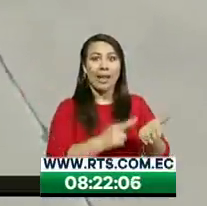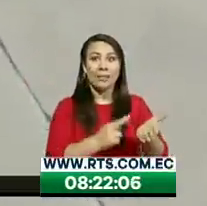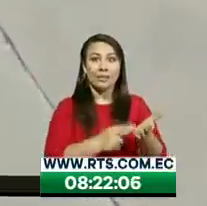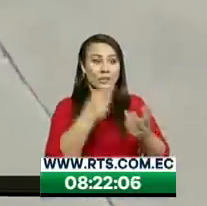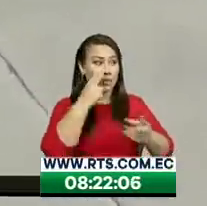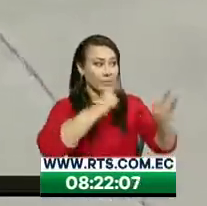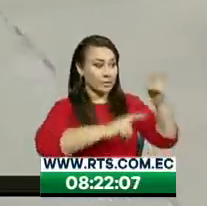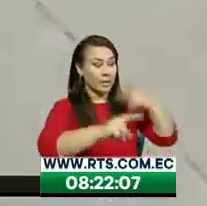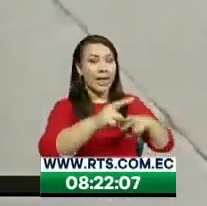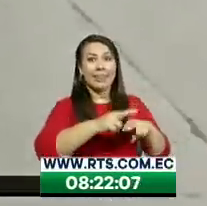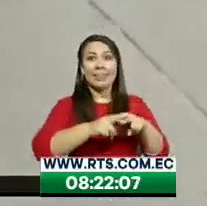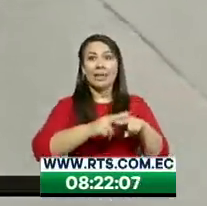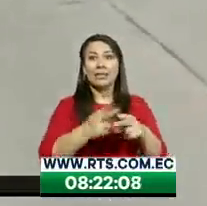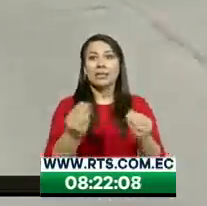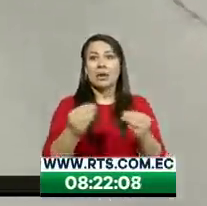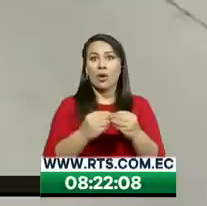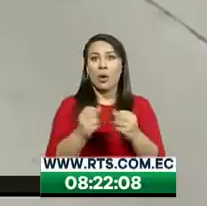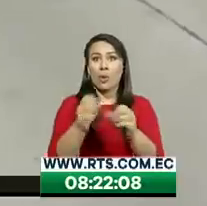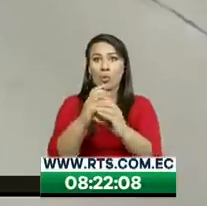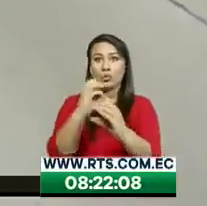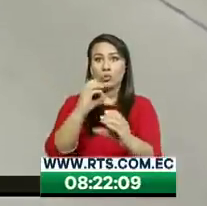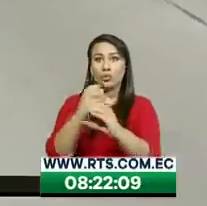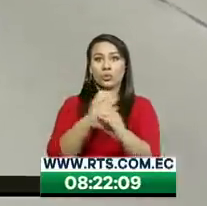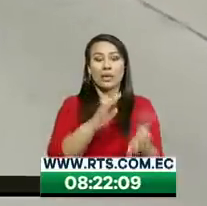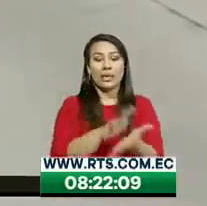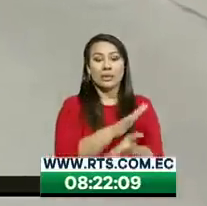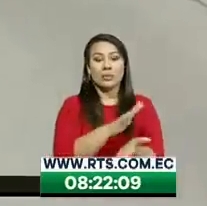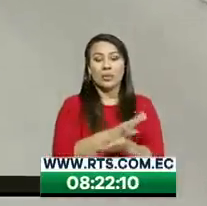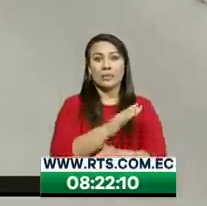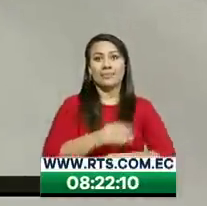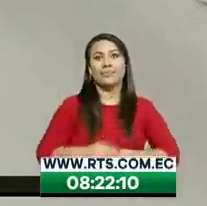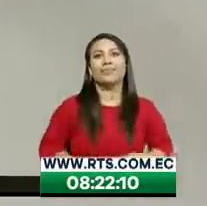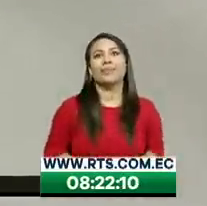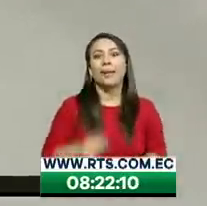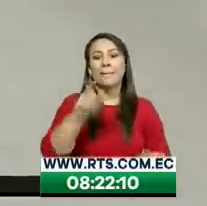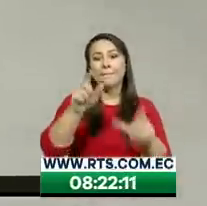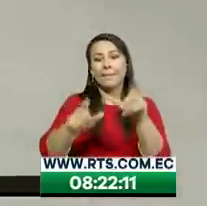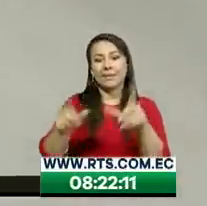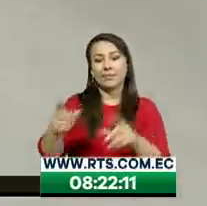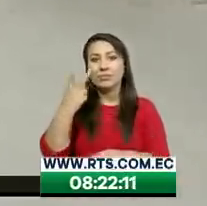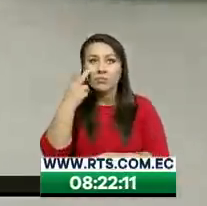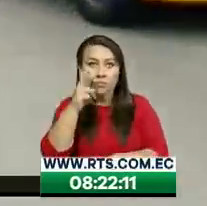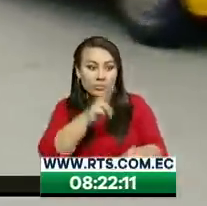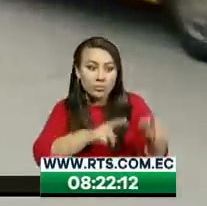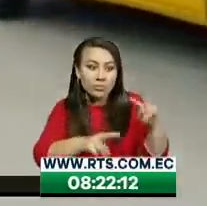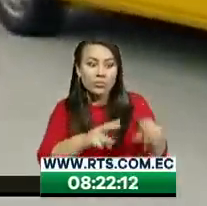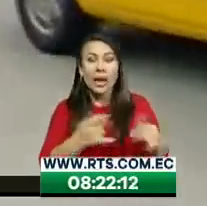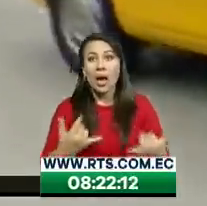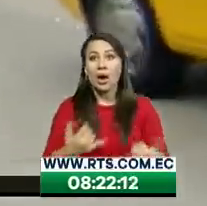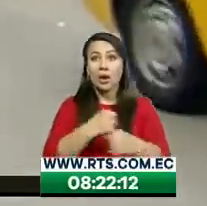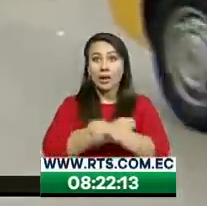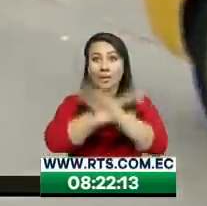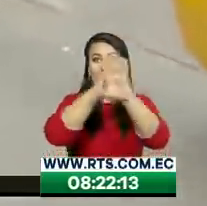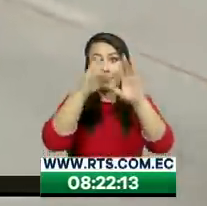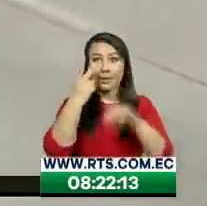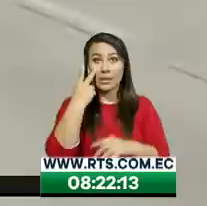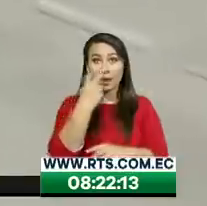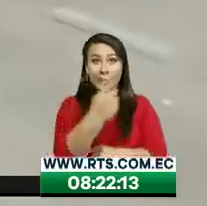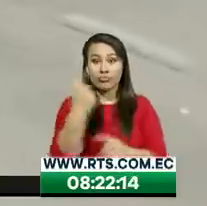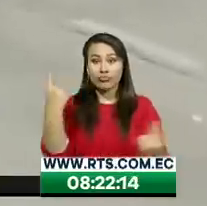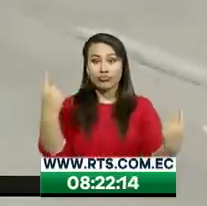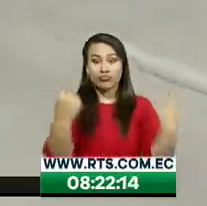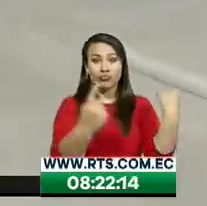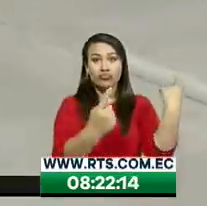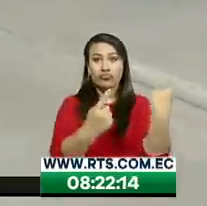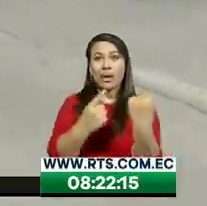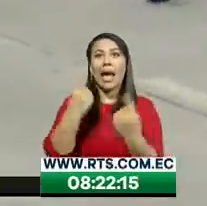manera se va a elaborar el respectivo parte y directamente va a quedar detenida la señora por la agresión. El fiscal de turno recetó